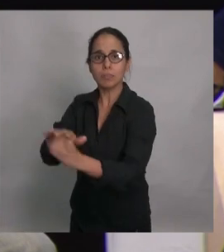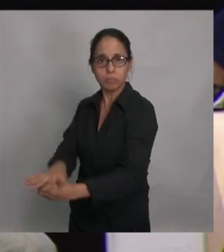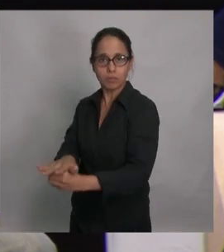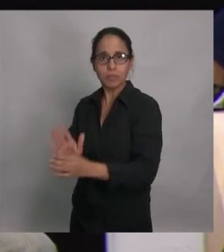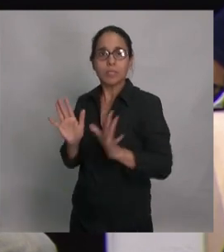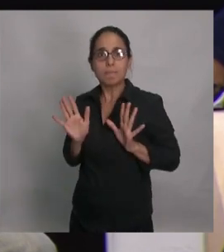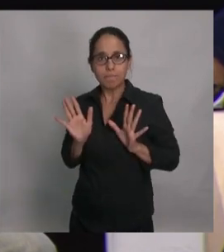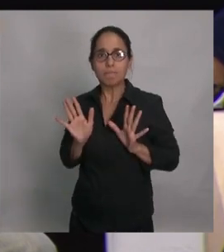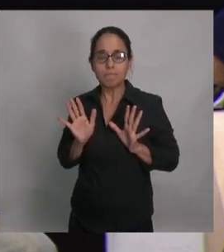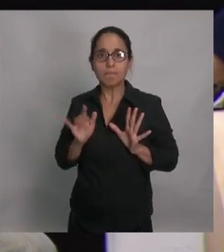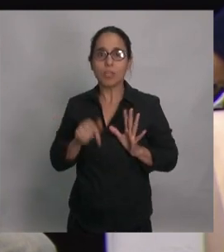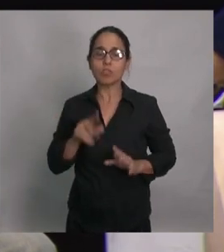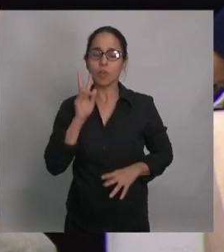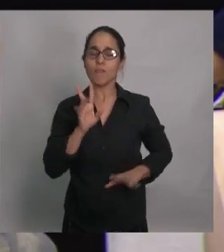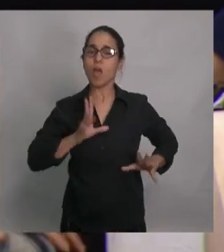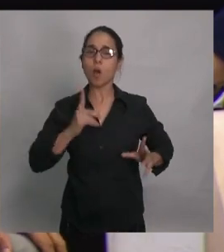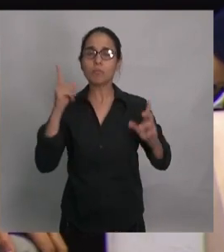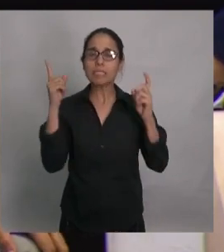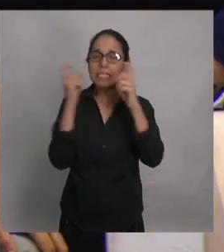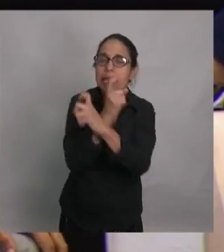frente a esta crisis, yo creo que hay dos salidas.